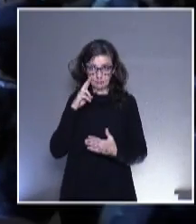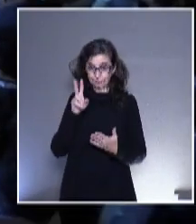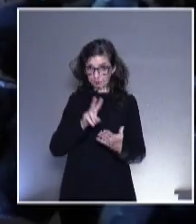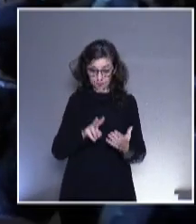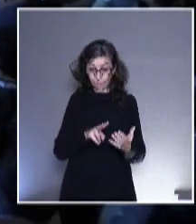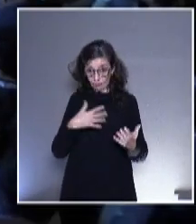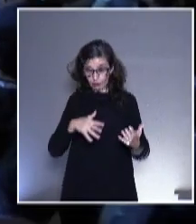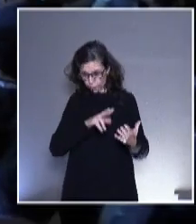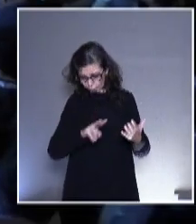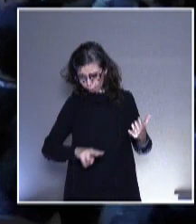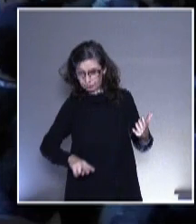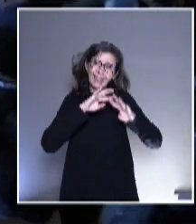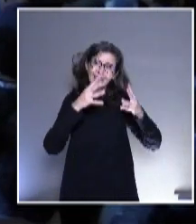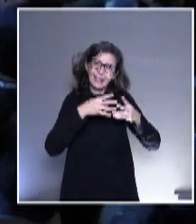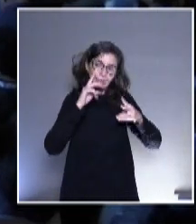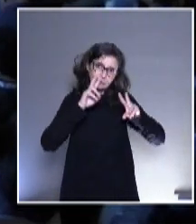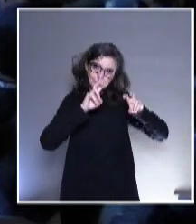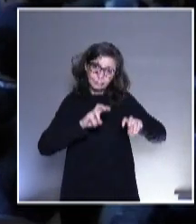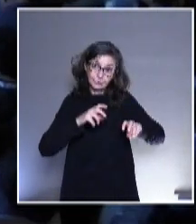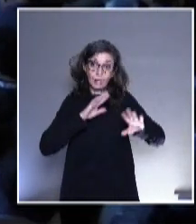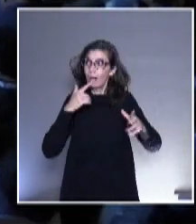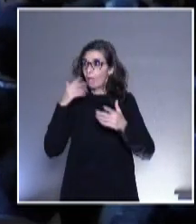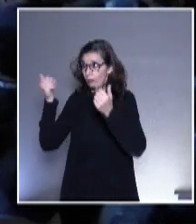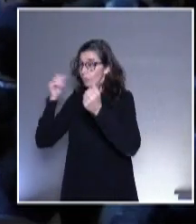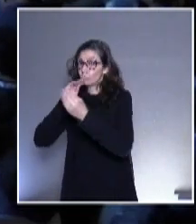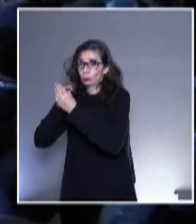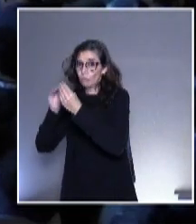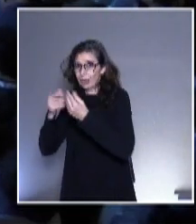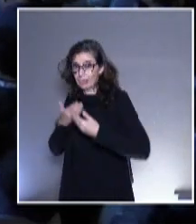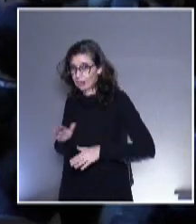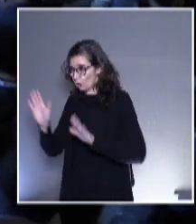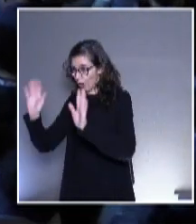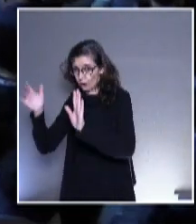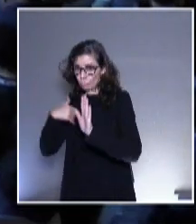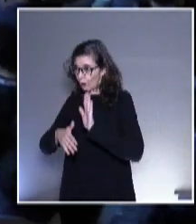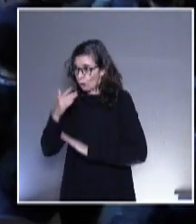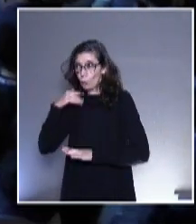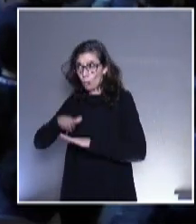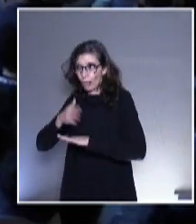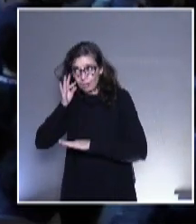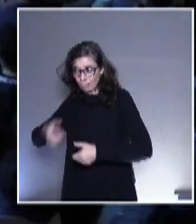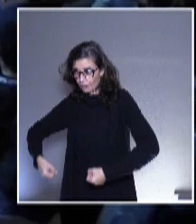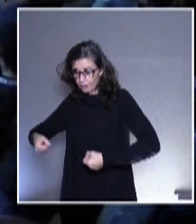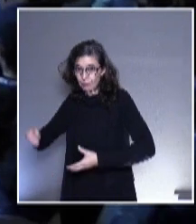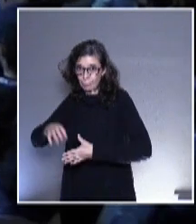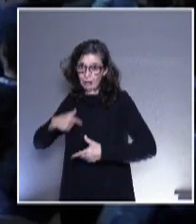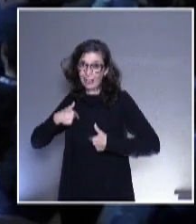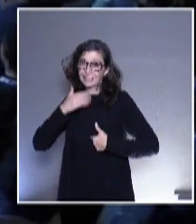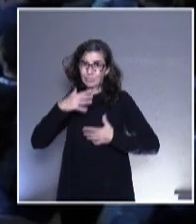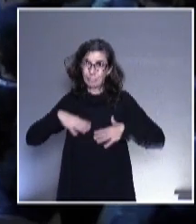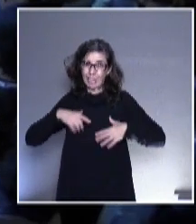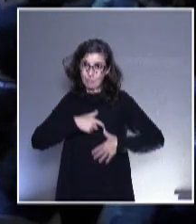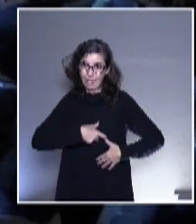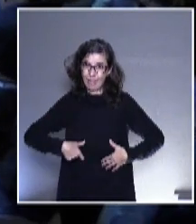que era muy larga tres o cuatro páginas me despedí de la familia Le di un beso a mis hijos a mi mujer hice la maleta me puse el pijama de rayas me